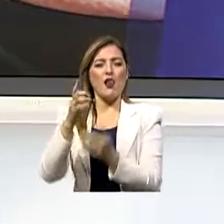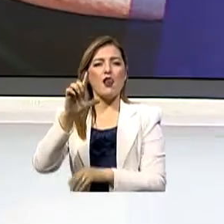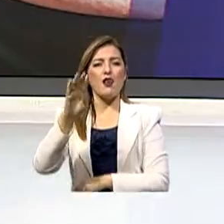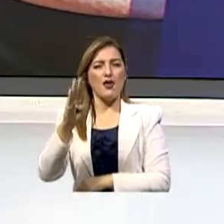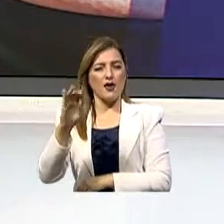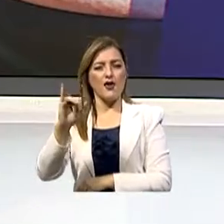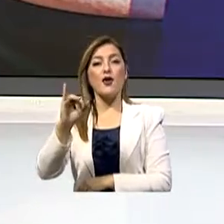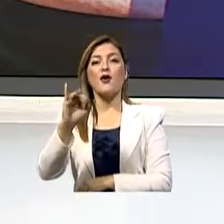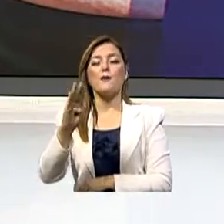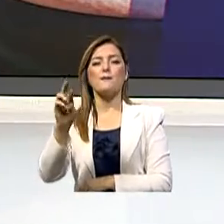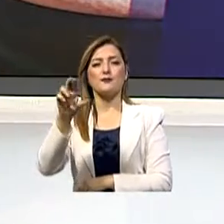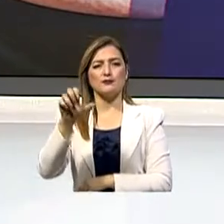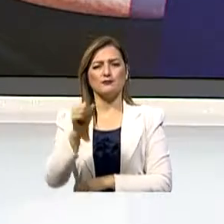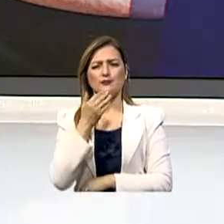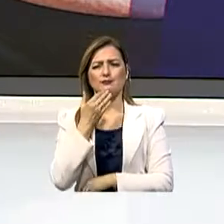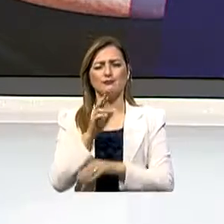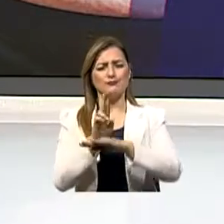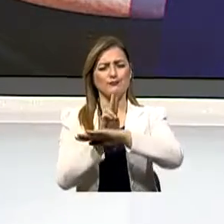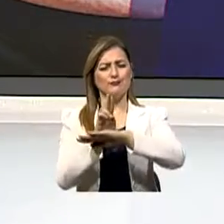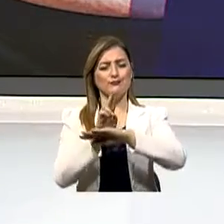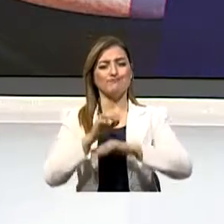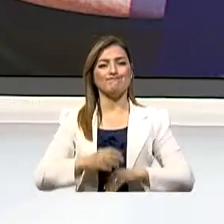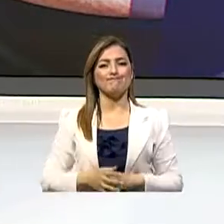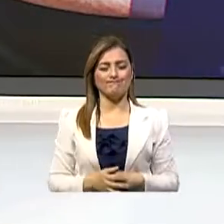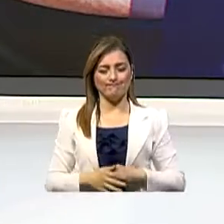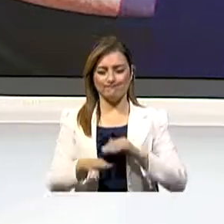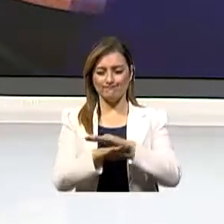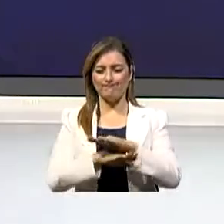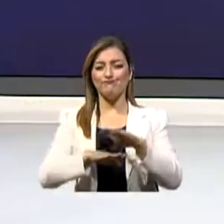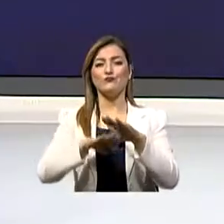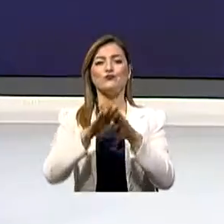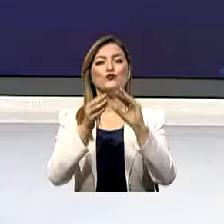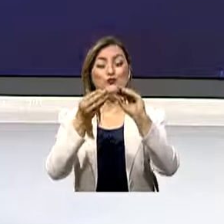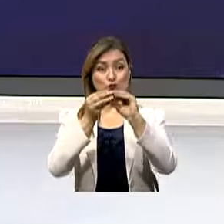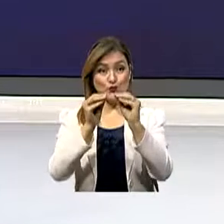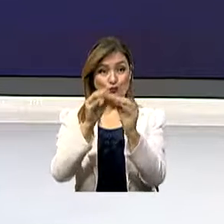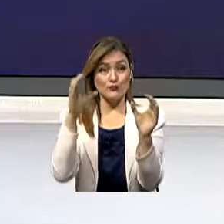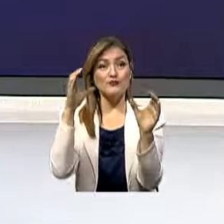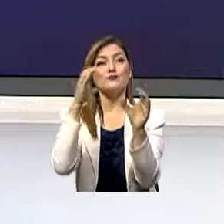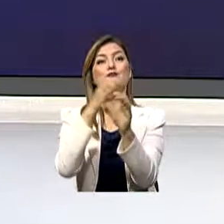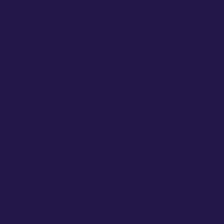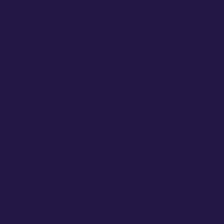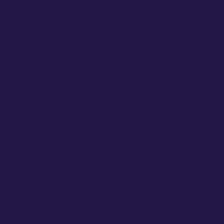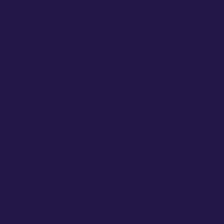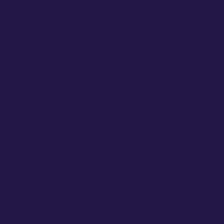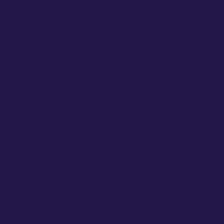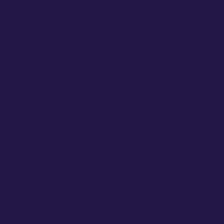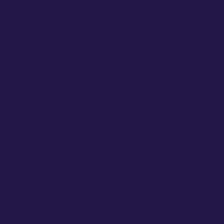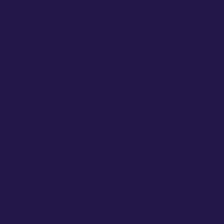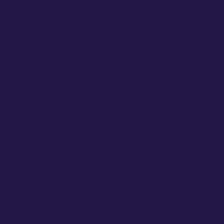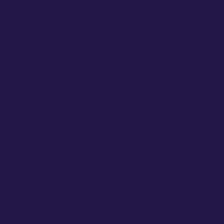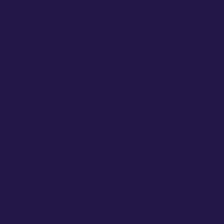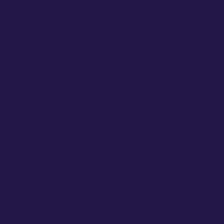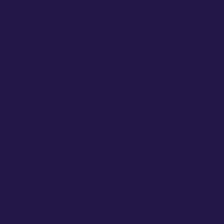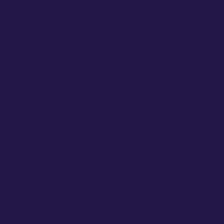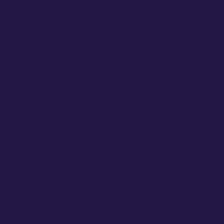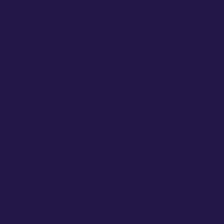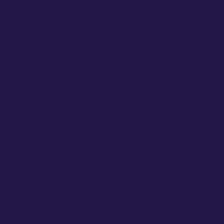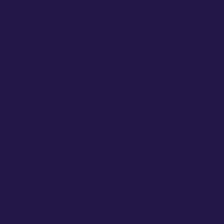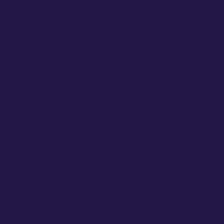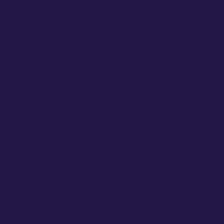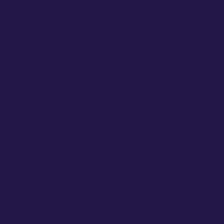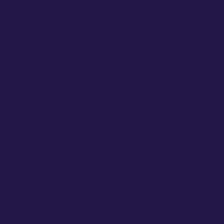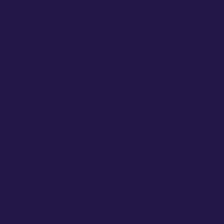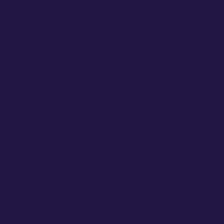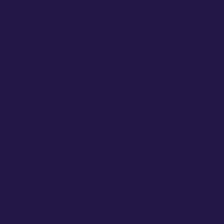esto para sacar el índice de masa corporal es básicamente este es un número que se calcula en base al peso y la estatura de las